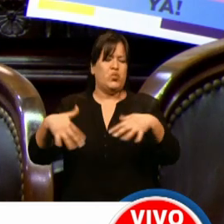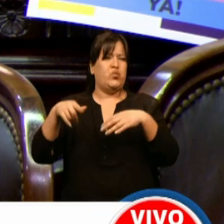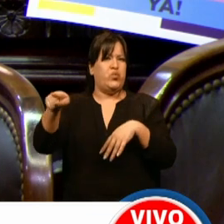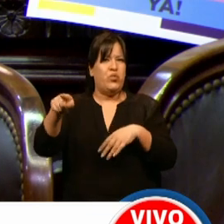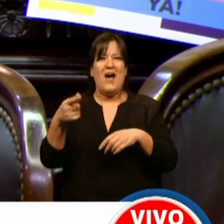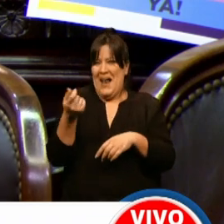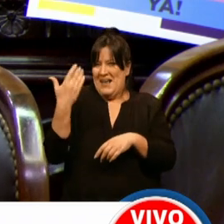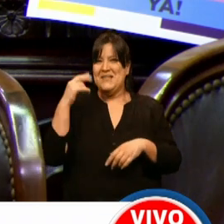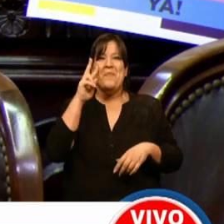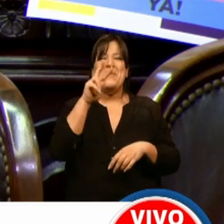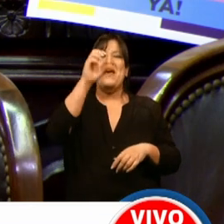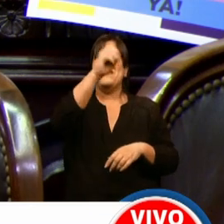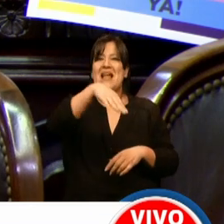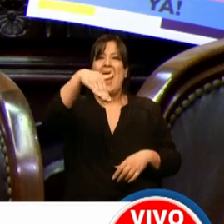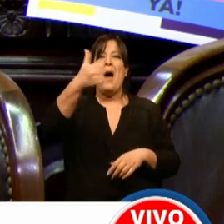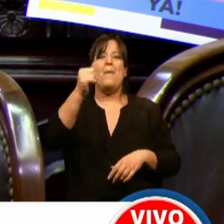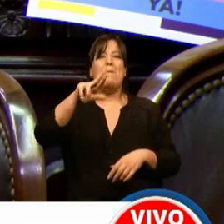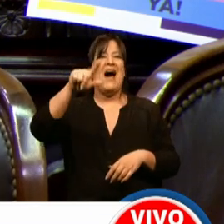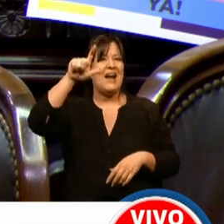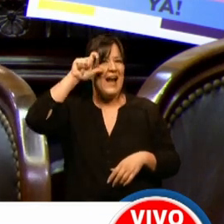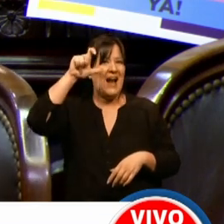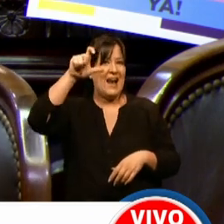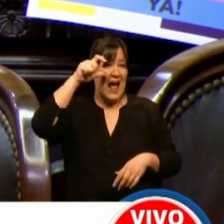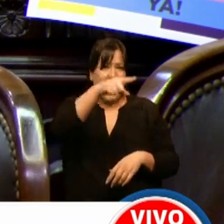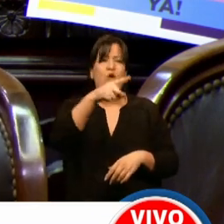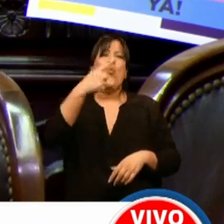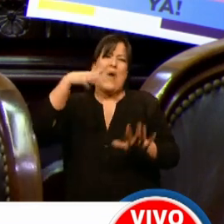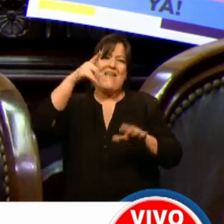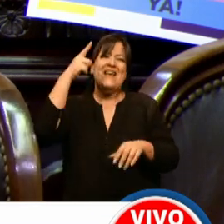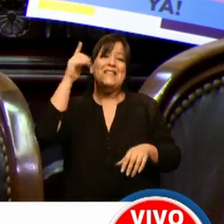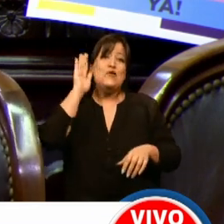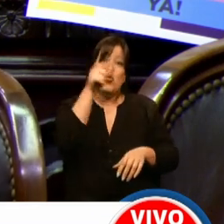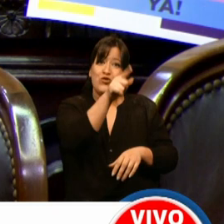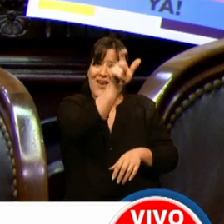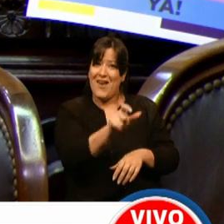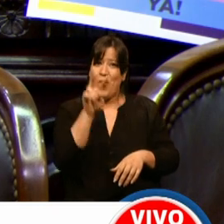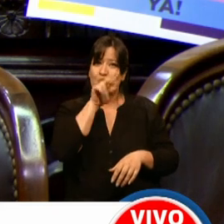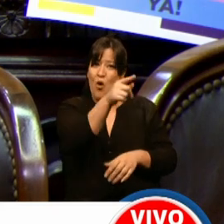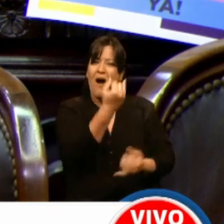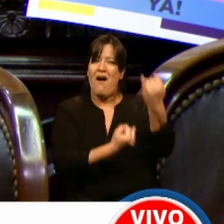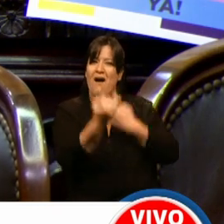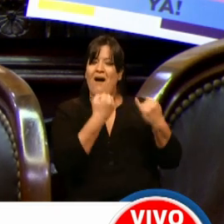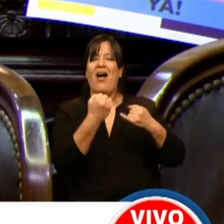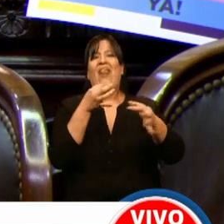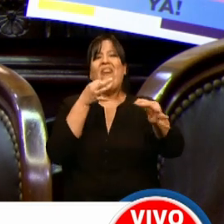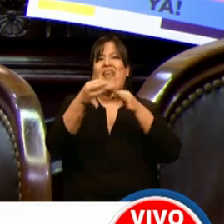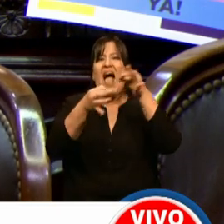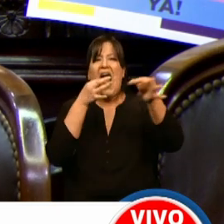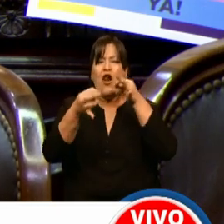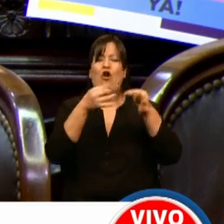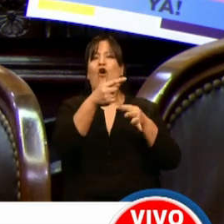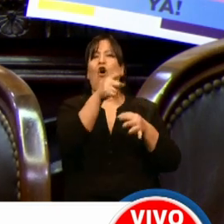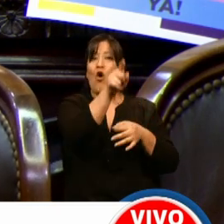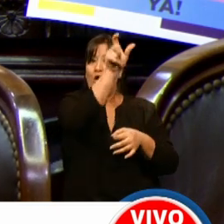recién que estaba marlene y yo le escuchaba a ella una vez en un diálogo que tenía en un conversatorio decir